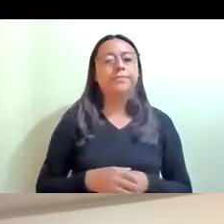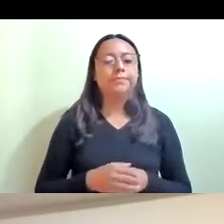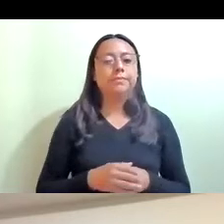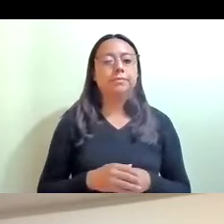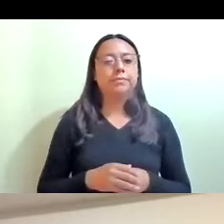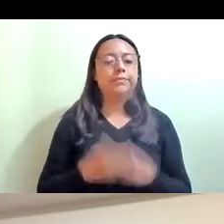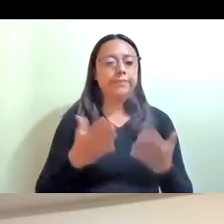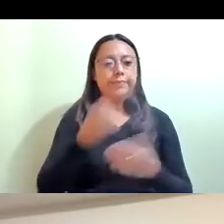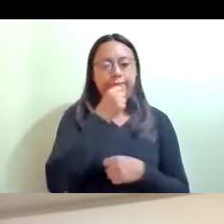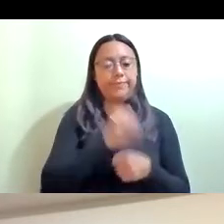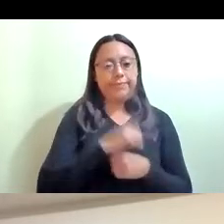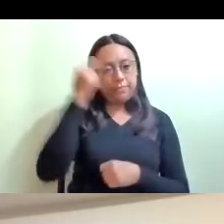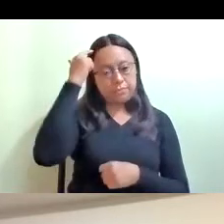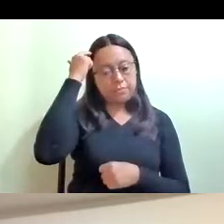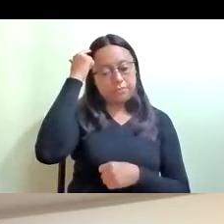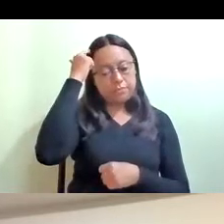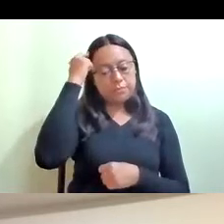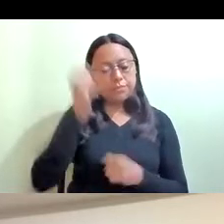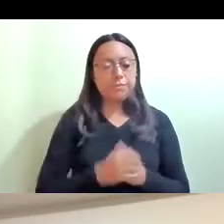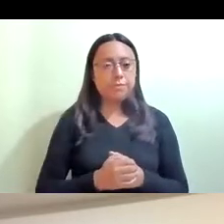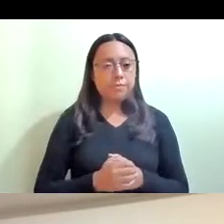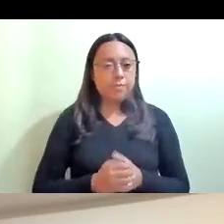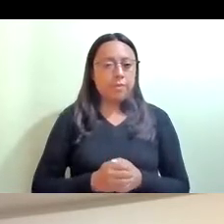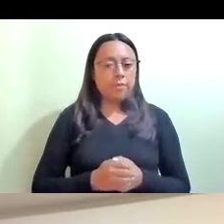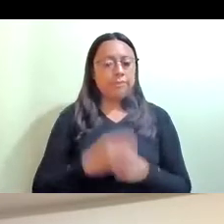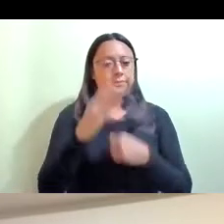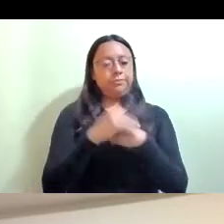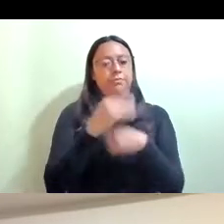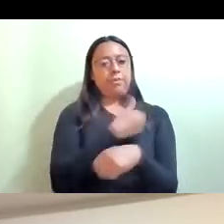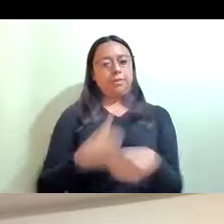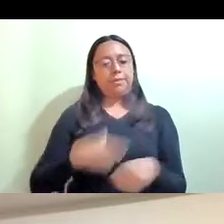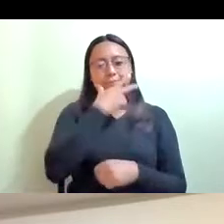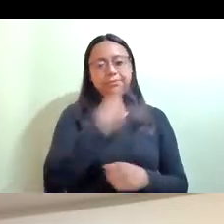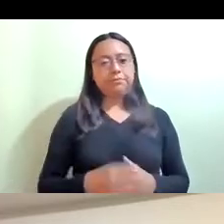Adelante, secretario, ¿qué puede decirnos? Y me permite, presidente,